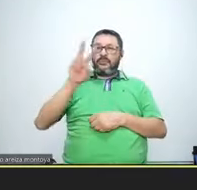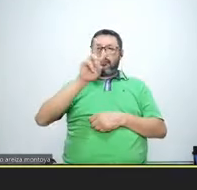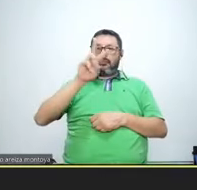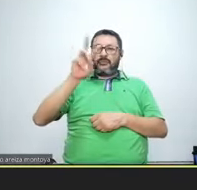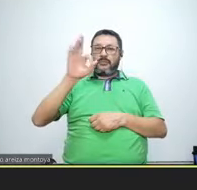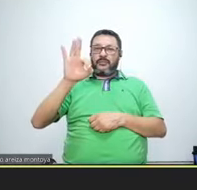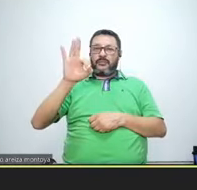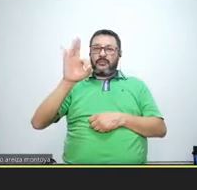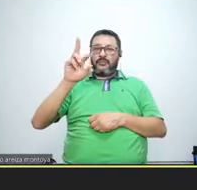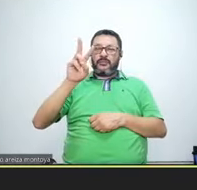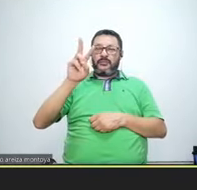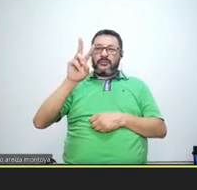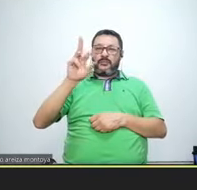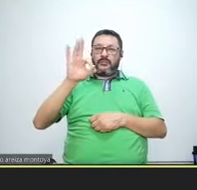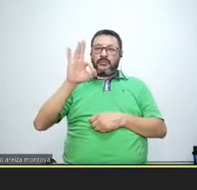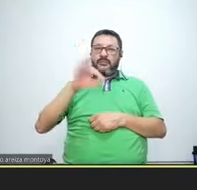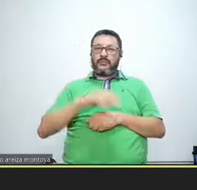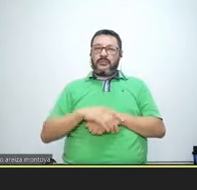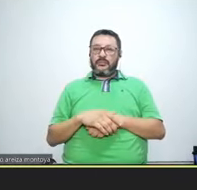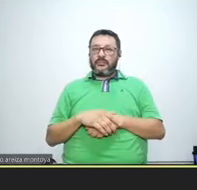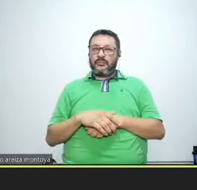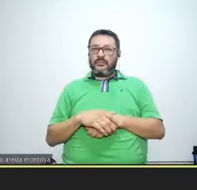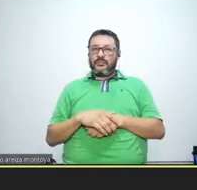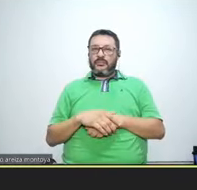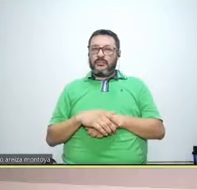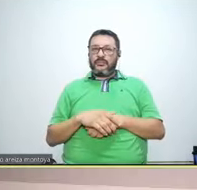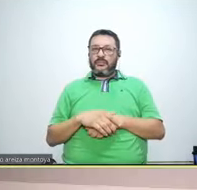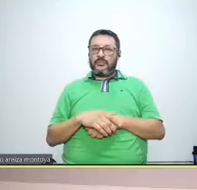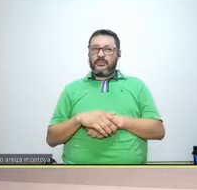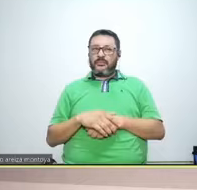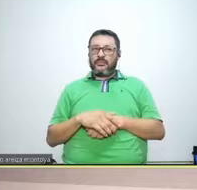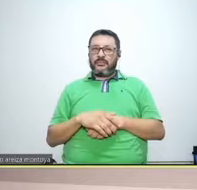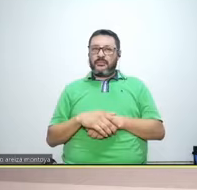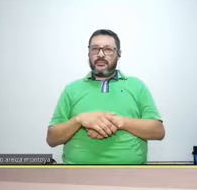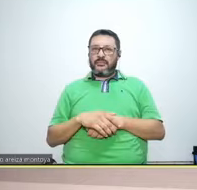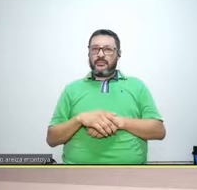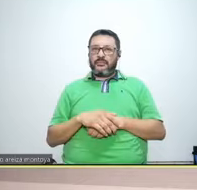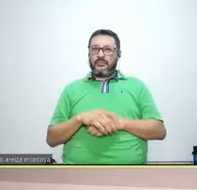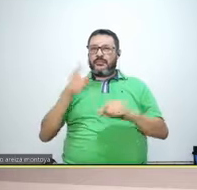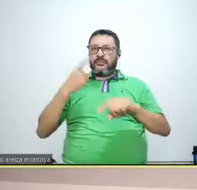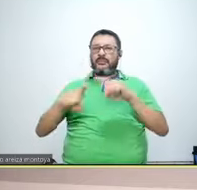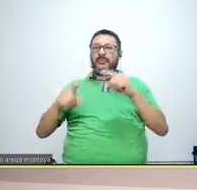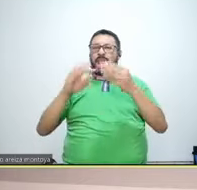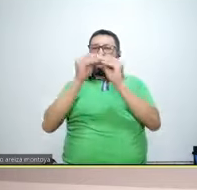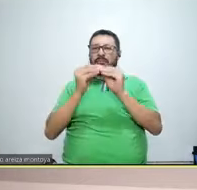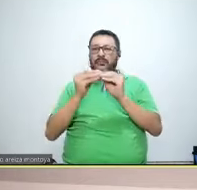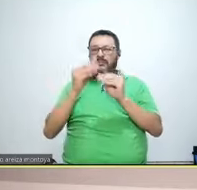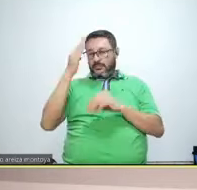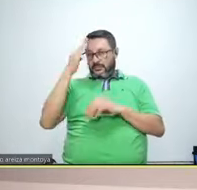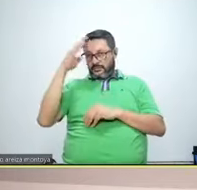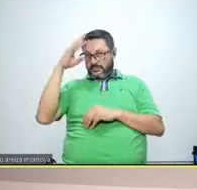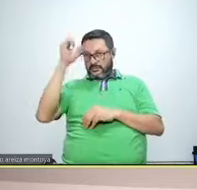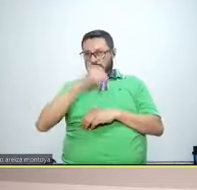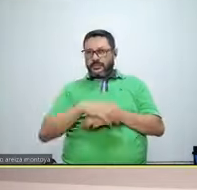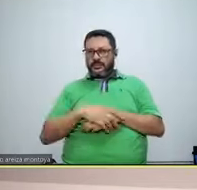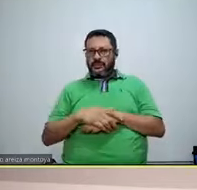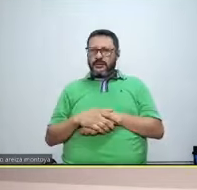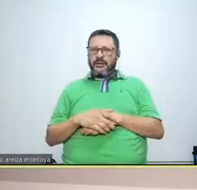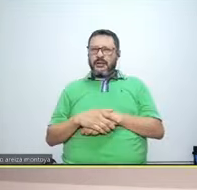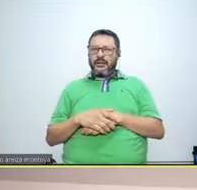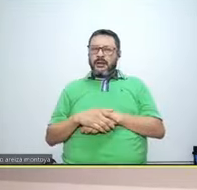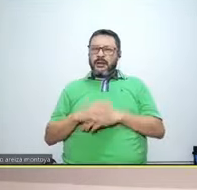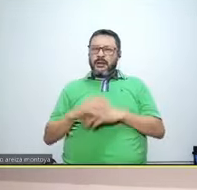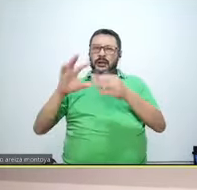ellas tienen, yo tengo una nación muy diferente a ese, a esa cohesión de equipo